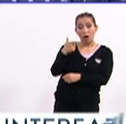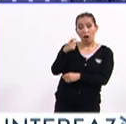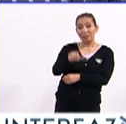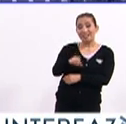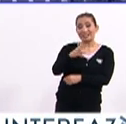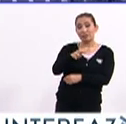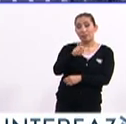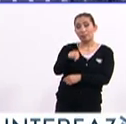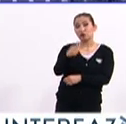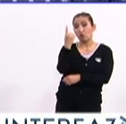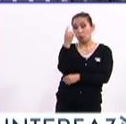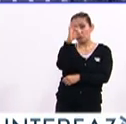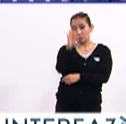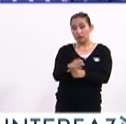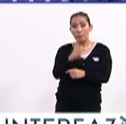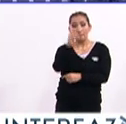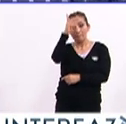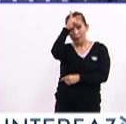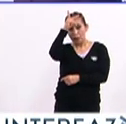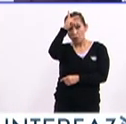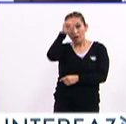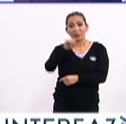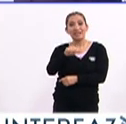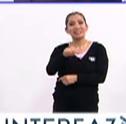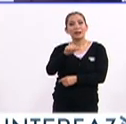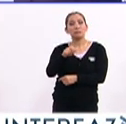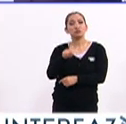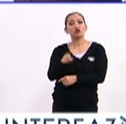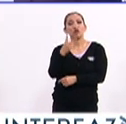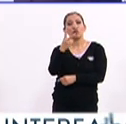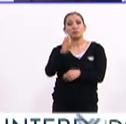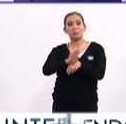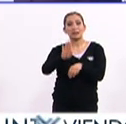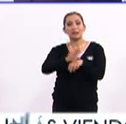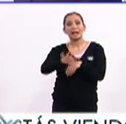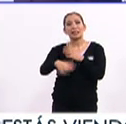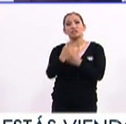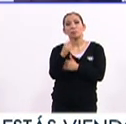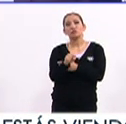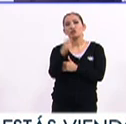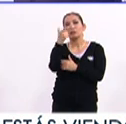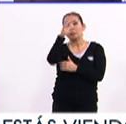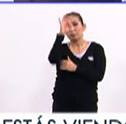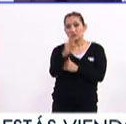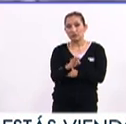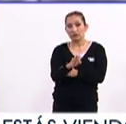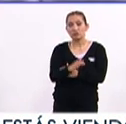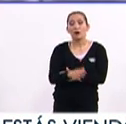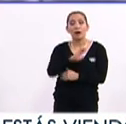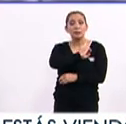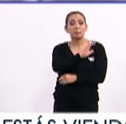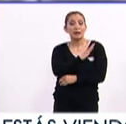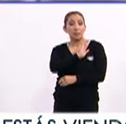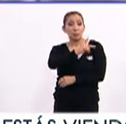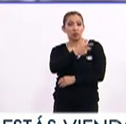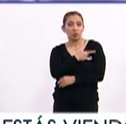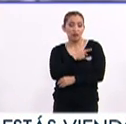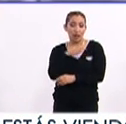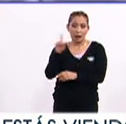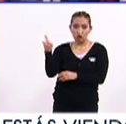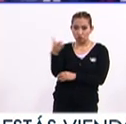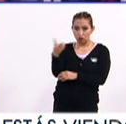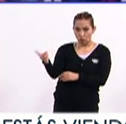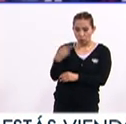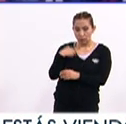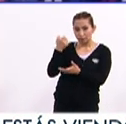el 19.1%. Perú 16.2% y Brasil 15.7%. España y Portugal, por su